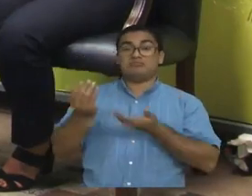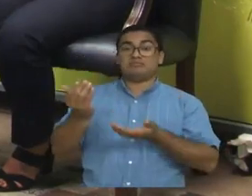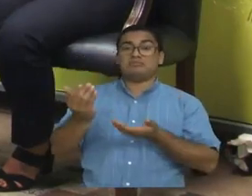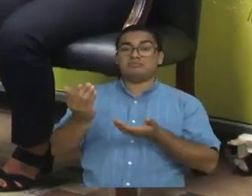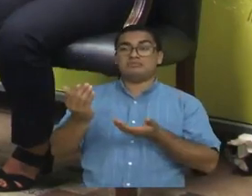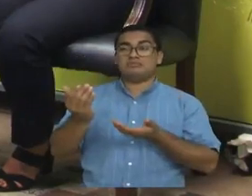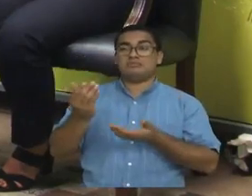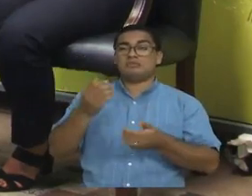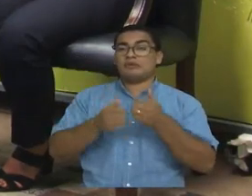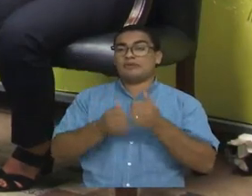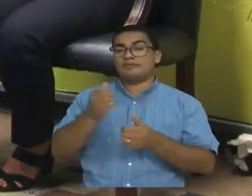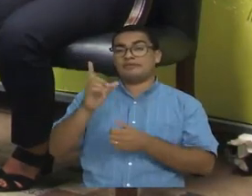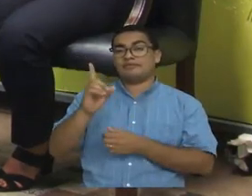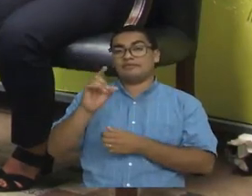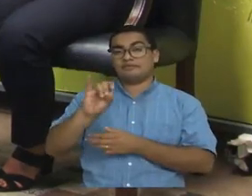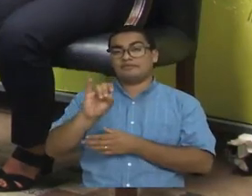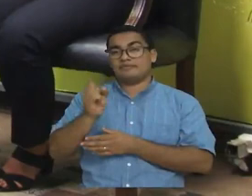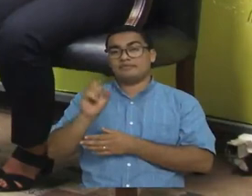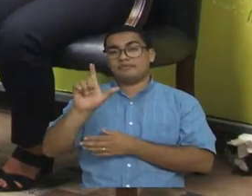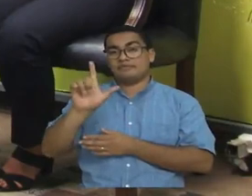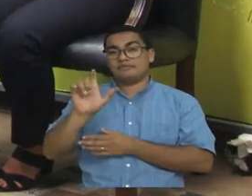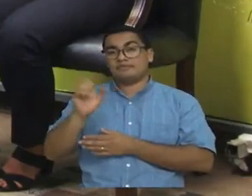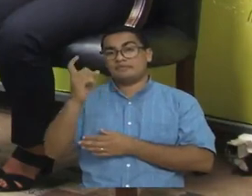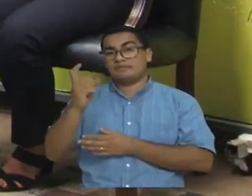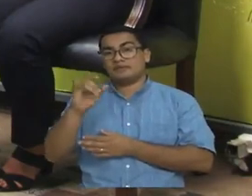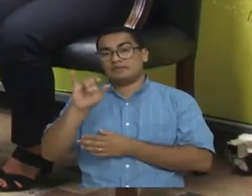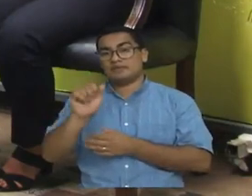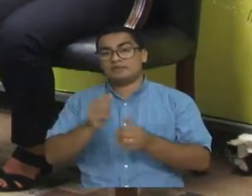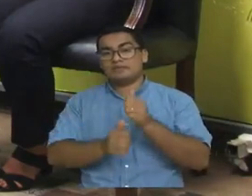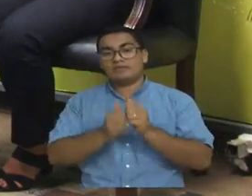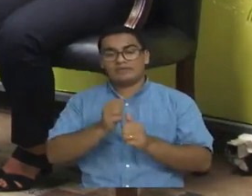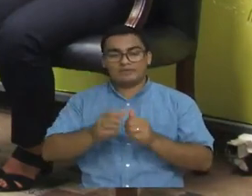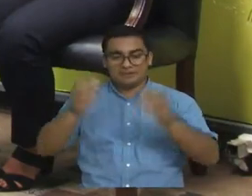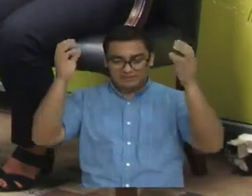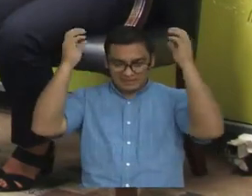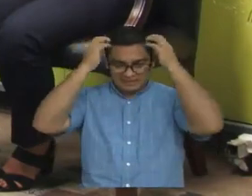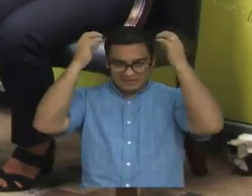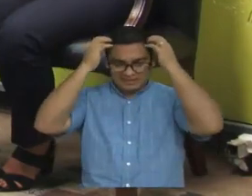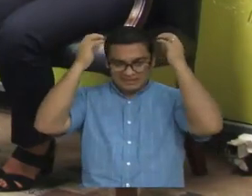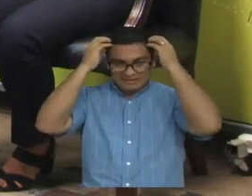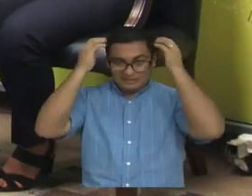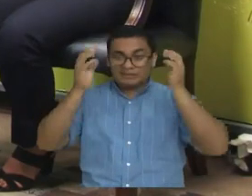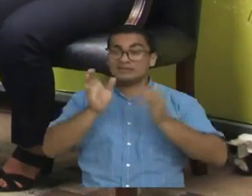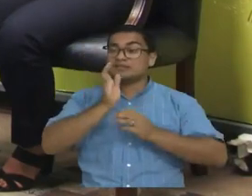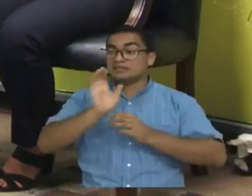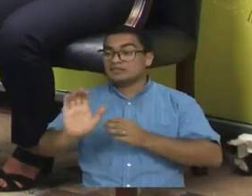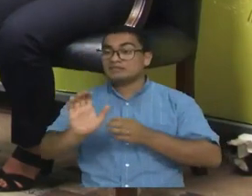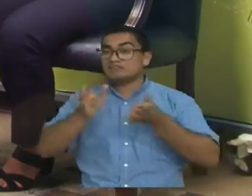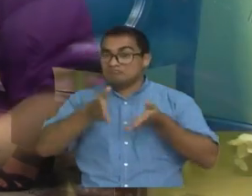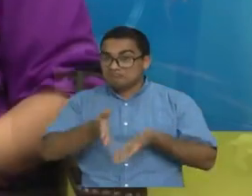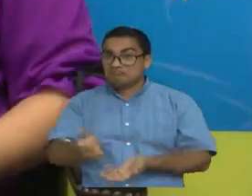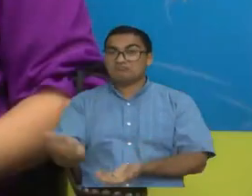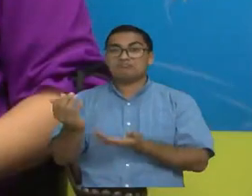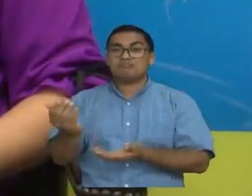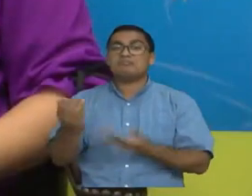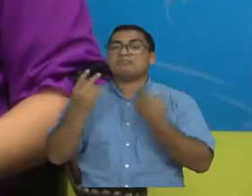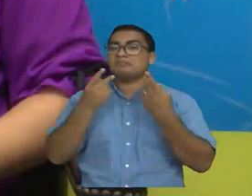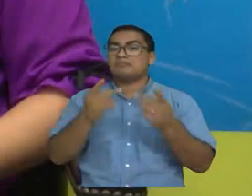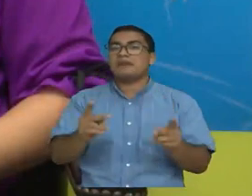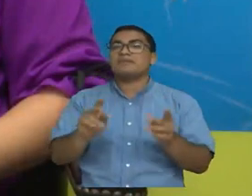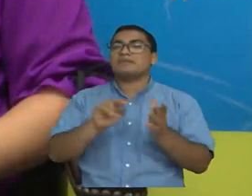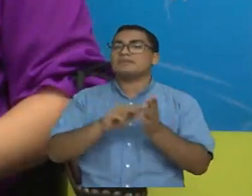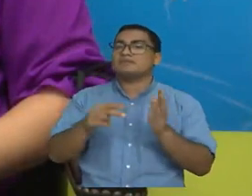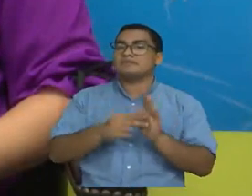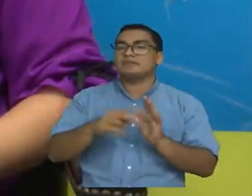producen alteraciones en las funciones básicas del cerebro. Entonces el niño nace con dislexia, pero se manifiesta la